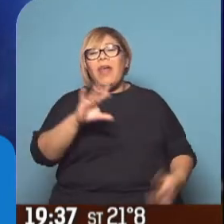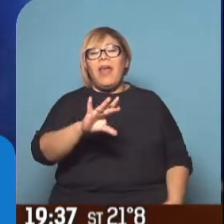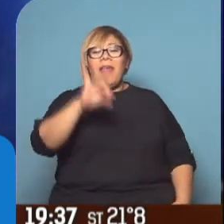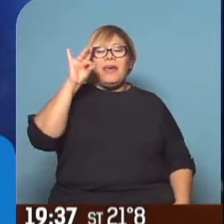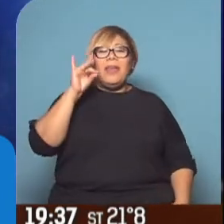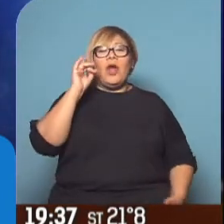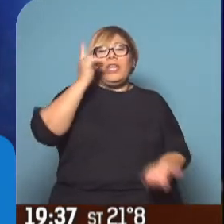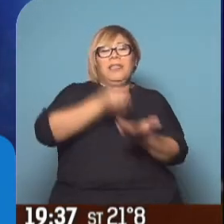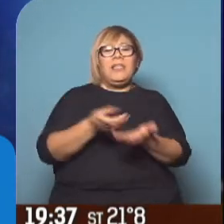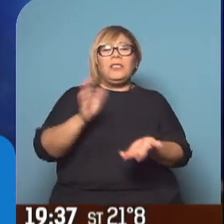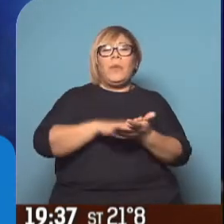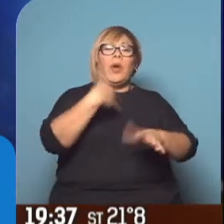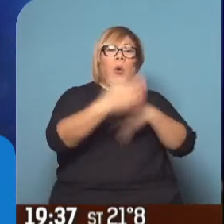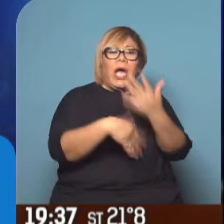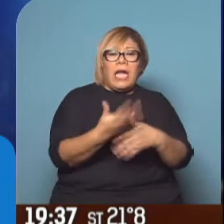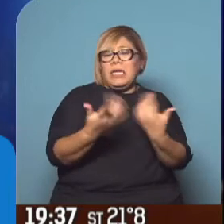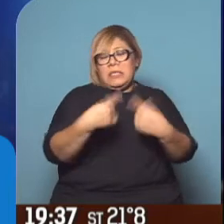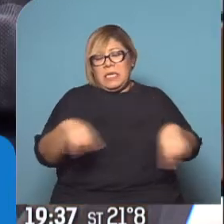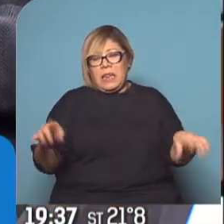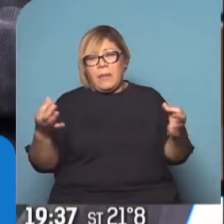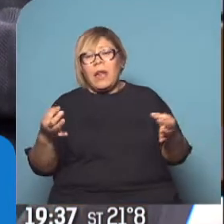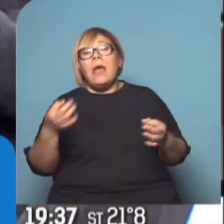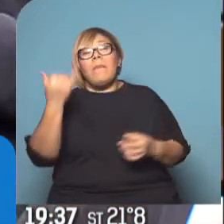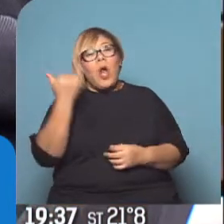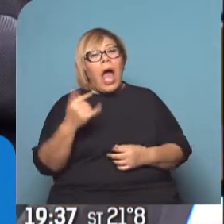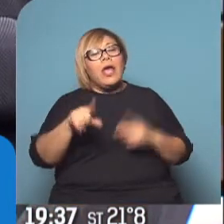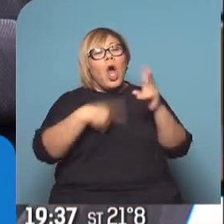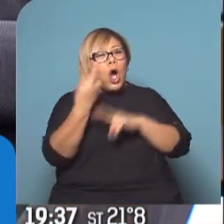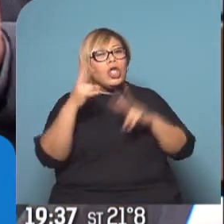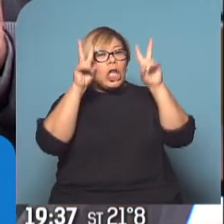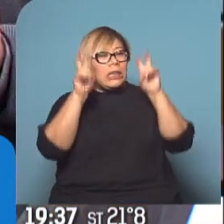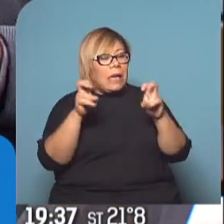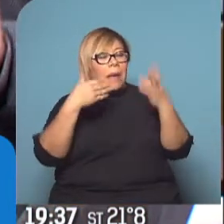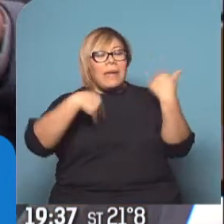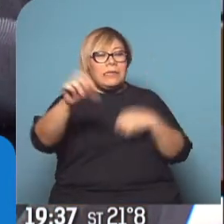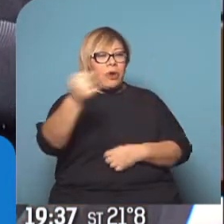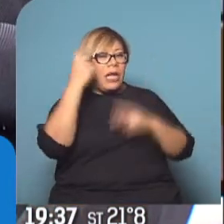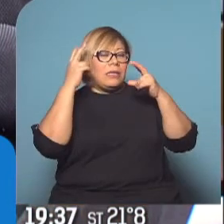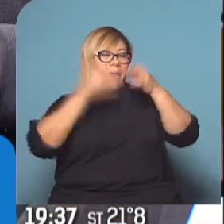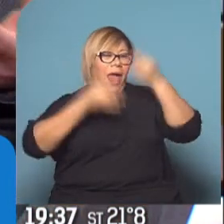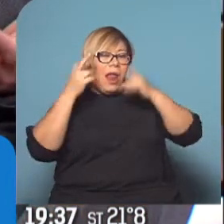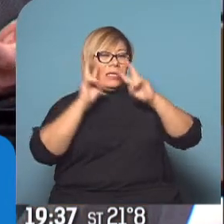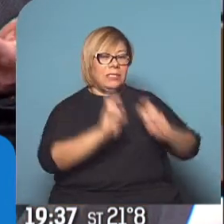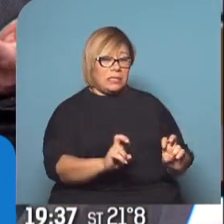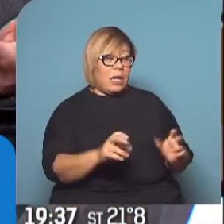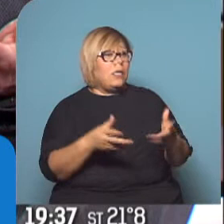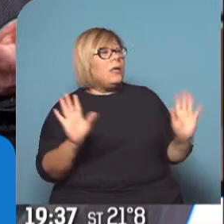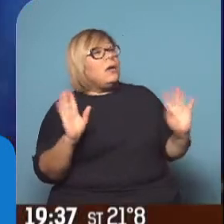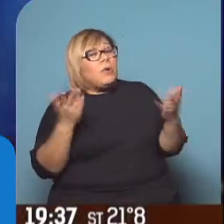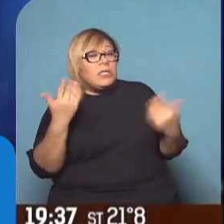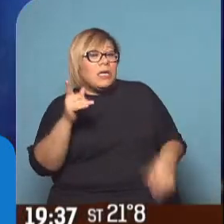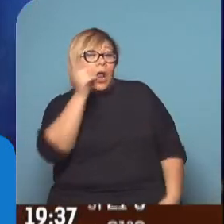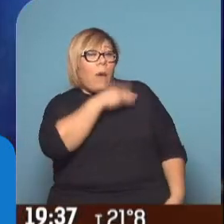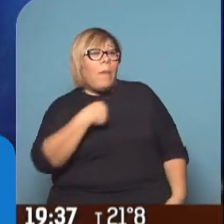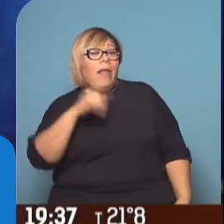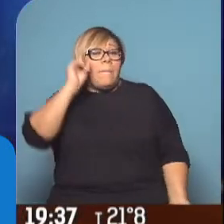es un tema que tenemos que discutir un poco más. Y tal vez sería lógico esperar que el chico crezca y tome su propia decisión, ¿no? No que los padres se la impongan de tan pequeño. Bueno, es que ese es el